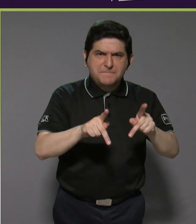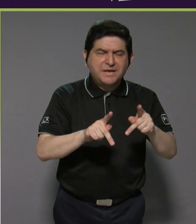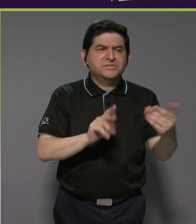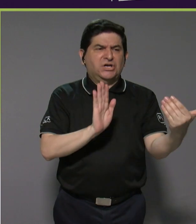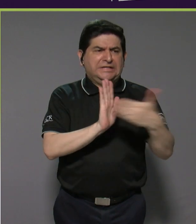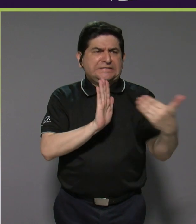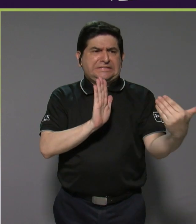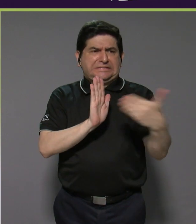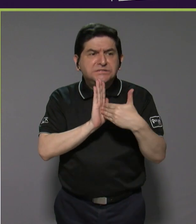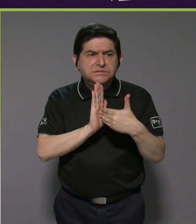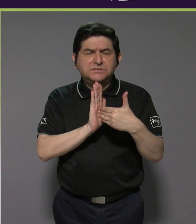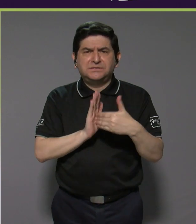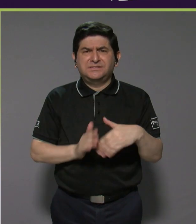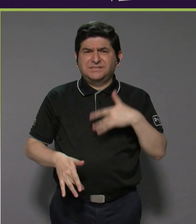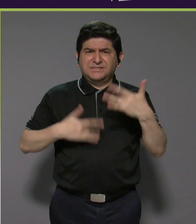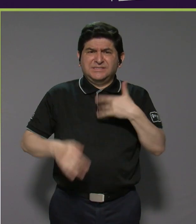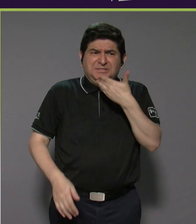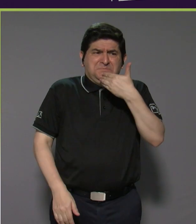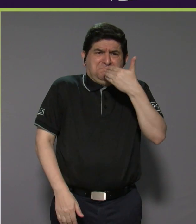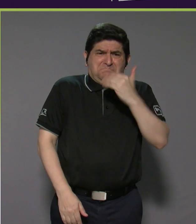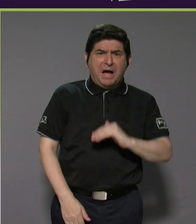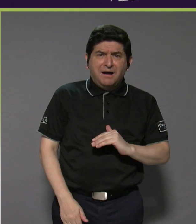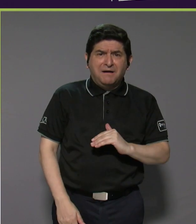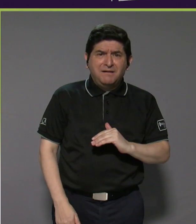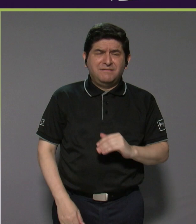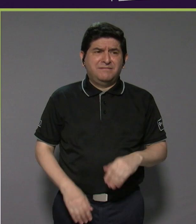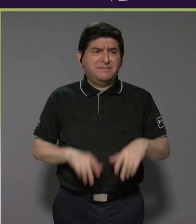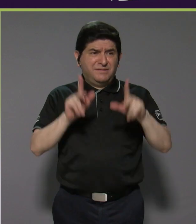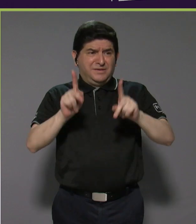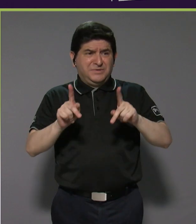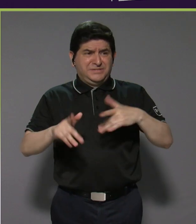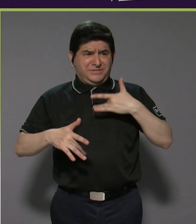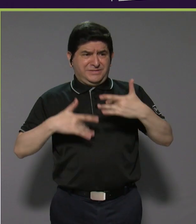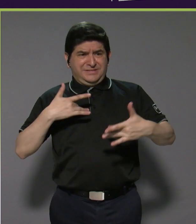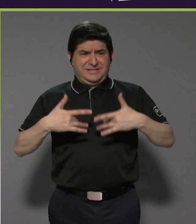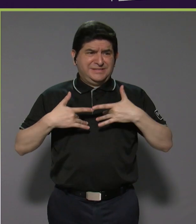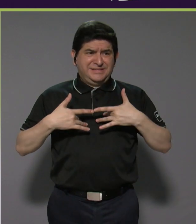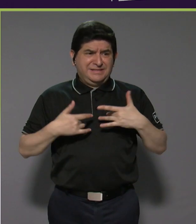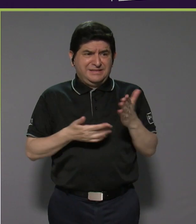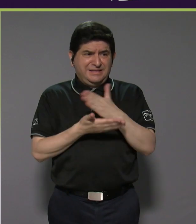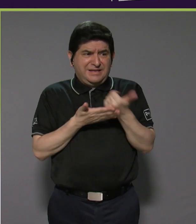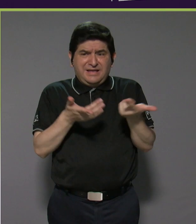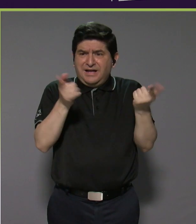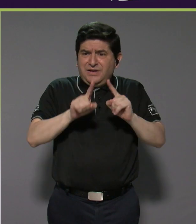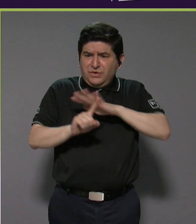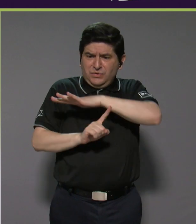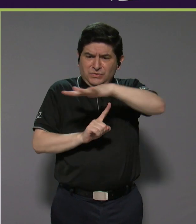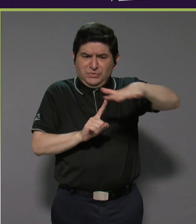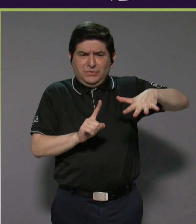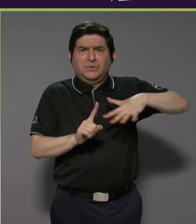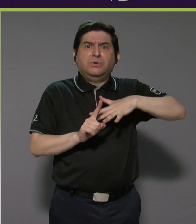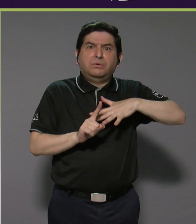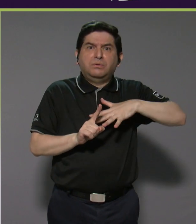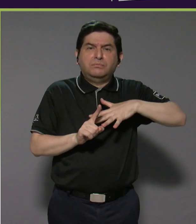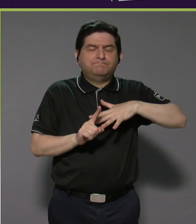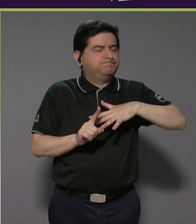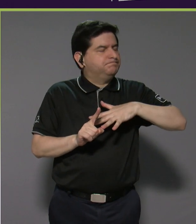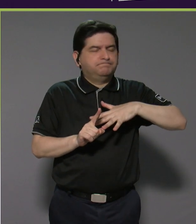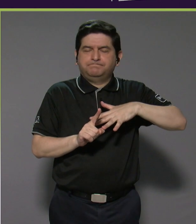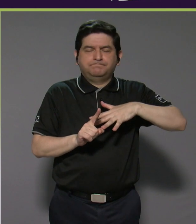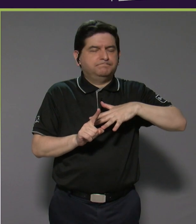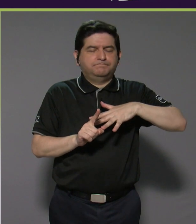afecte, en donde se sienta mal, en donde sienta que algo está sucediendo, pues